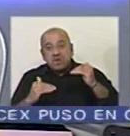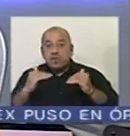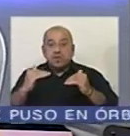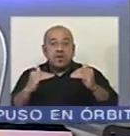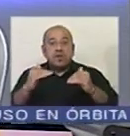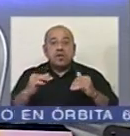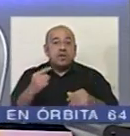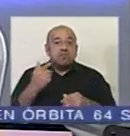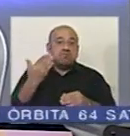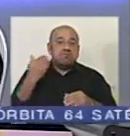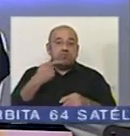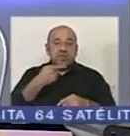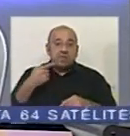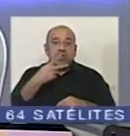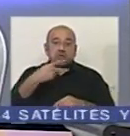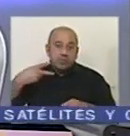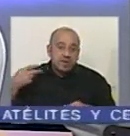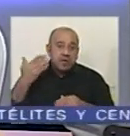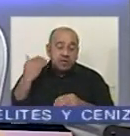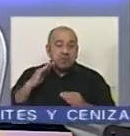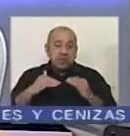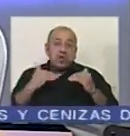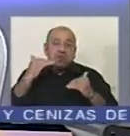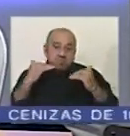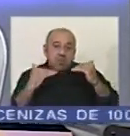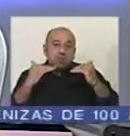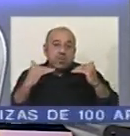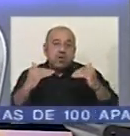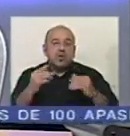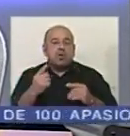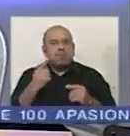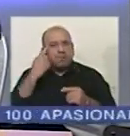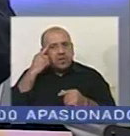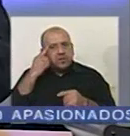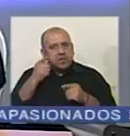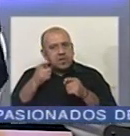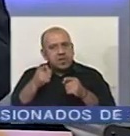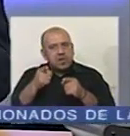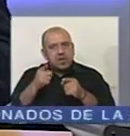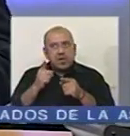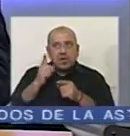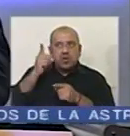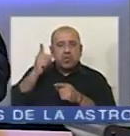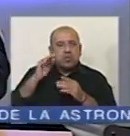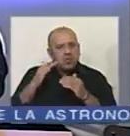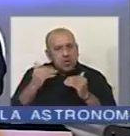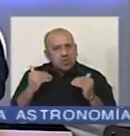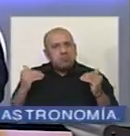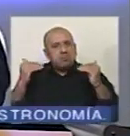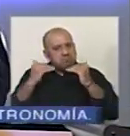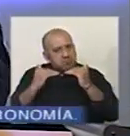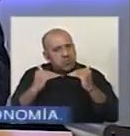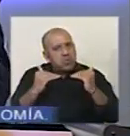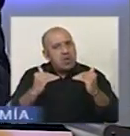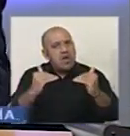semanas previas a la cumbre, después de la crisis cambiaria a fines de agosto. Me parece que esto no solo lo estabiliza, sino que capaz que lo